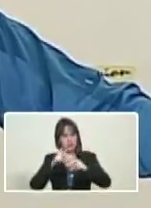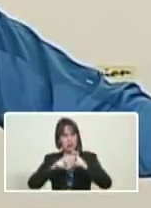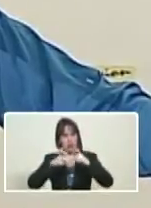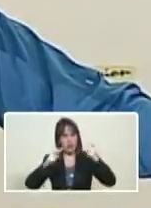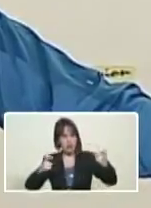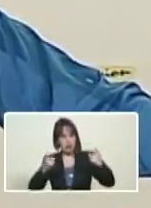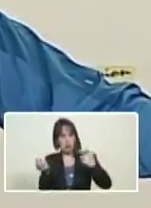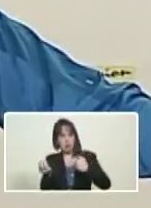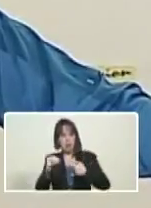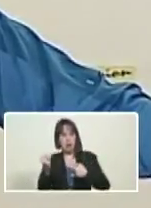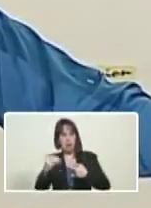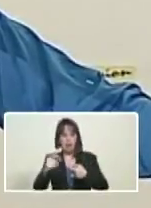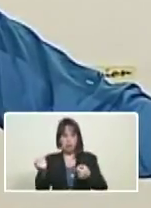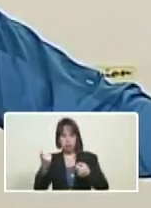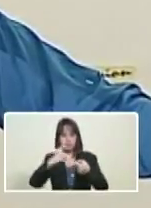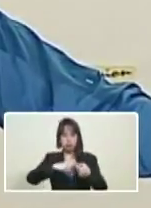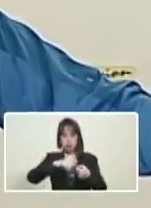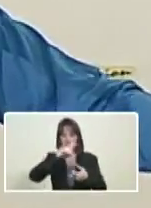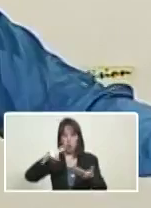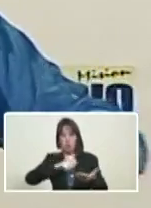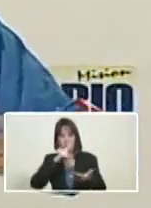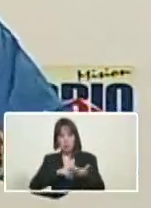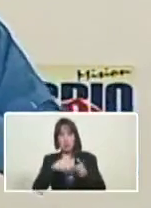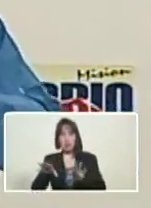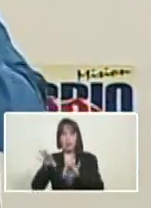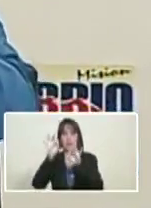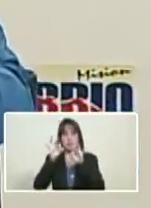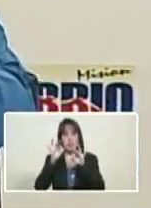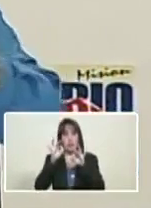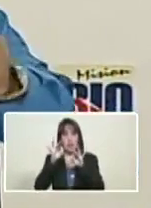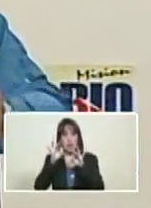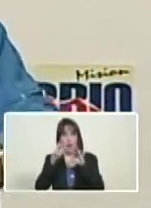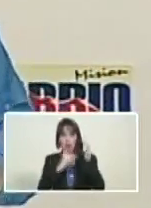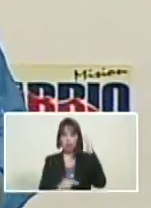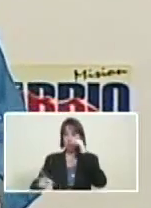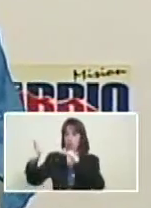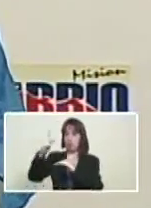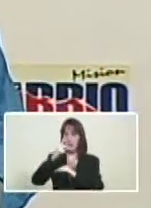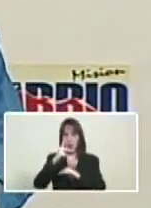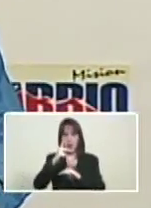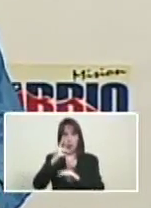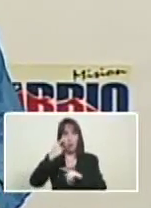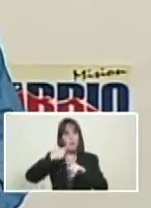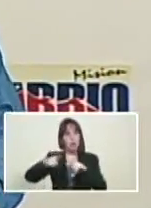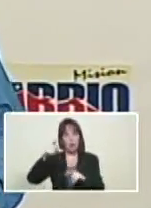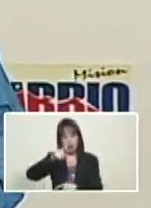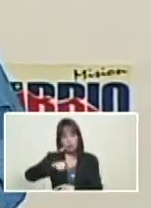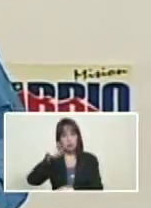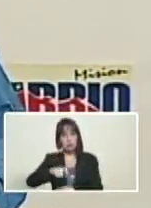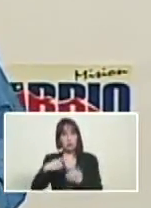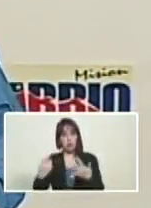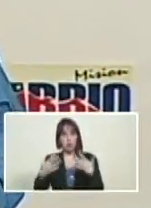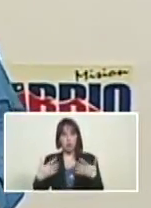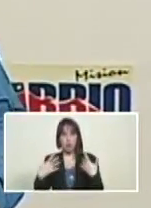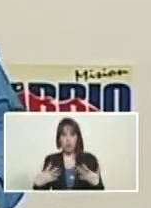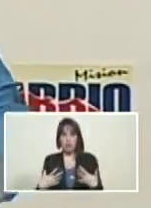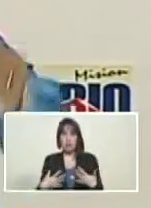pueden agregar de manera complementaria y especial a los posgrados, pero nosotros necesitamos urgente